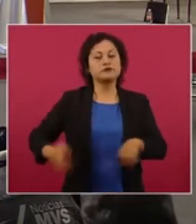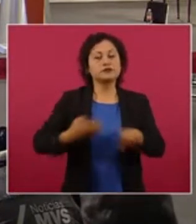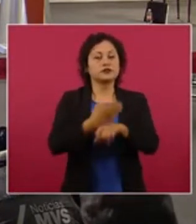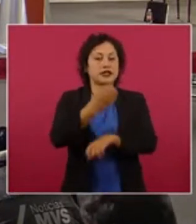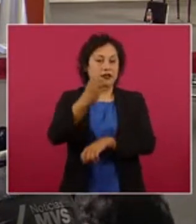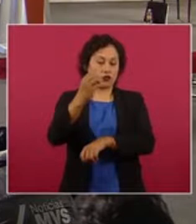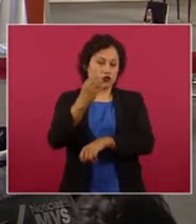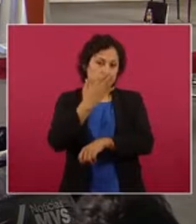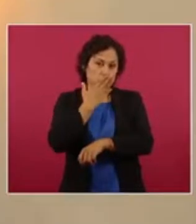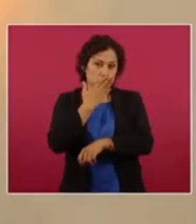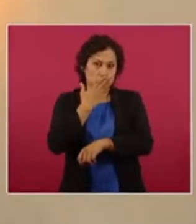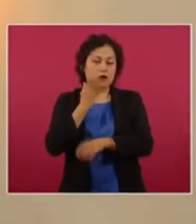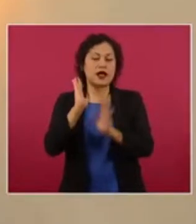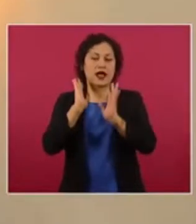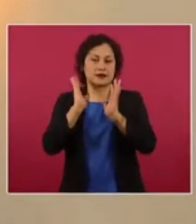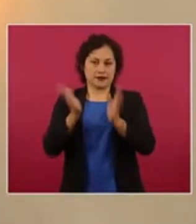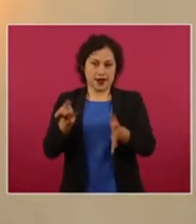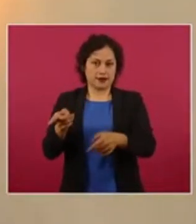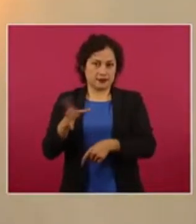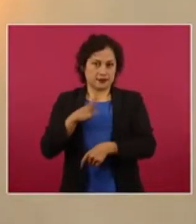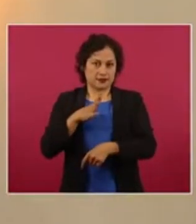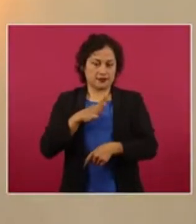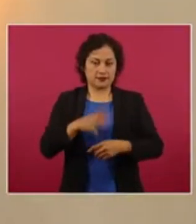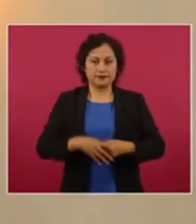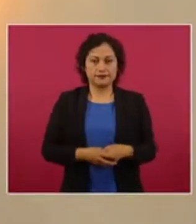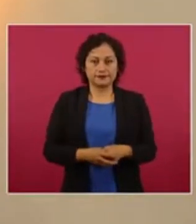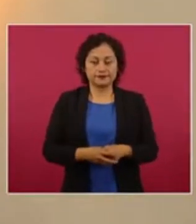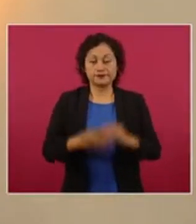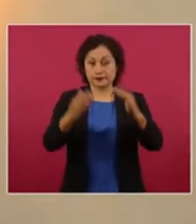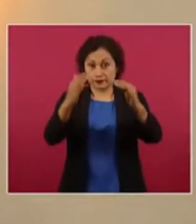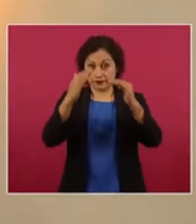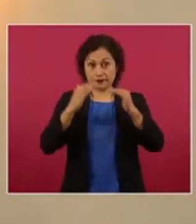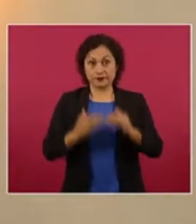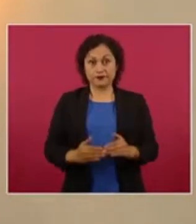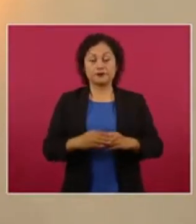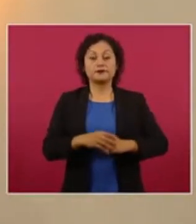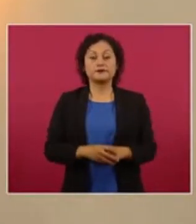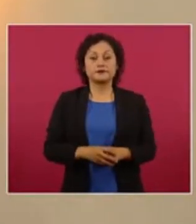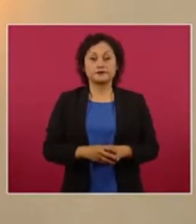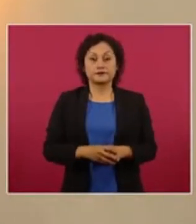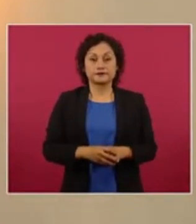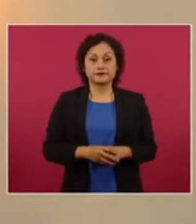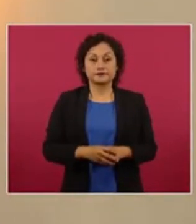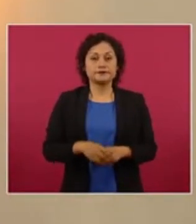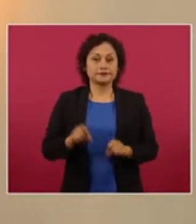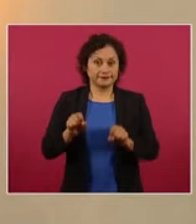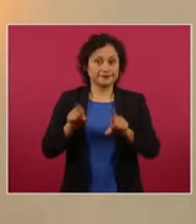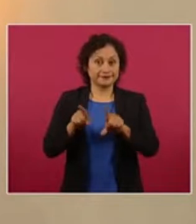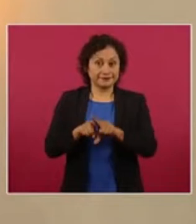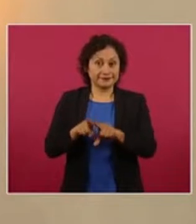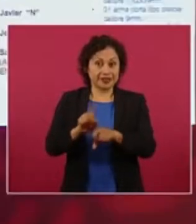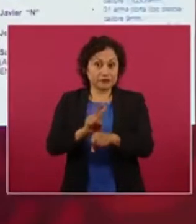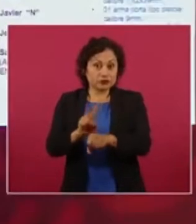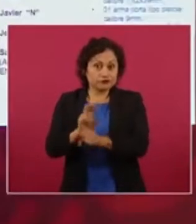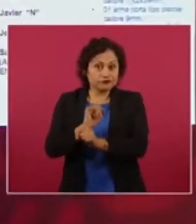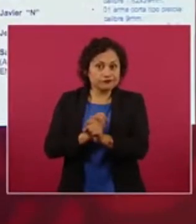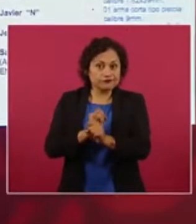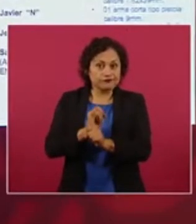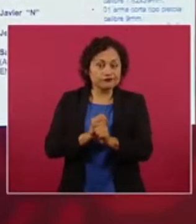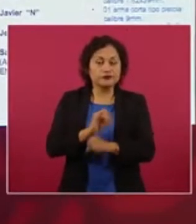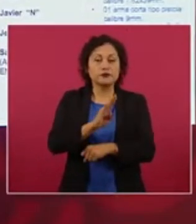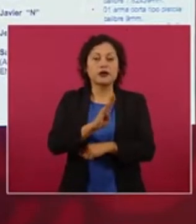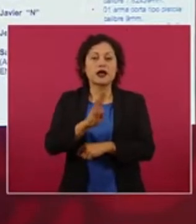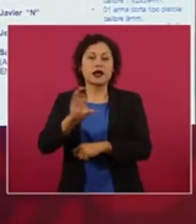al proceso penal. Siguiente. Fueron detenidos en esta operación en Baja California cuatro